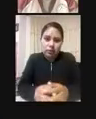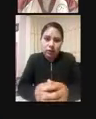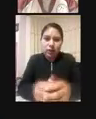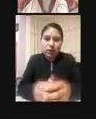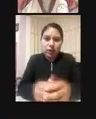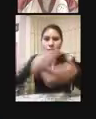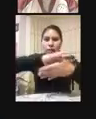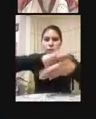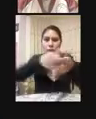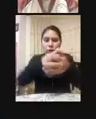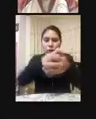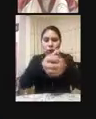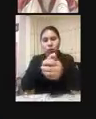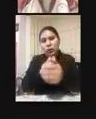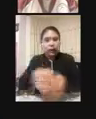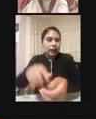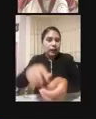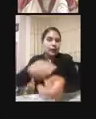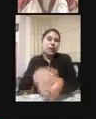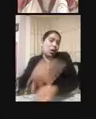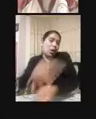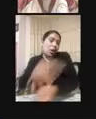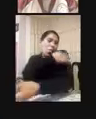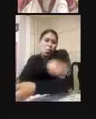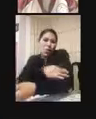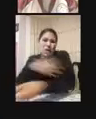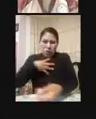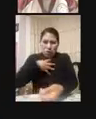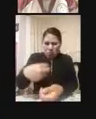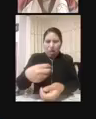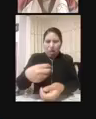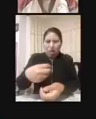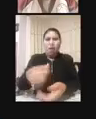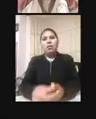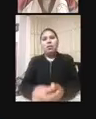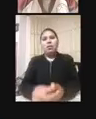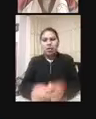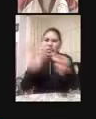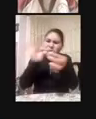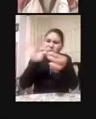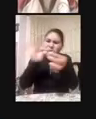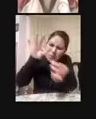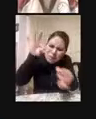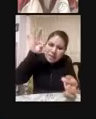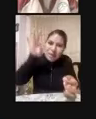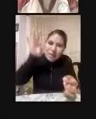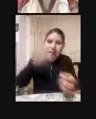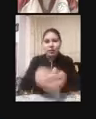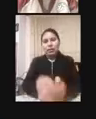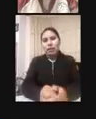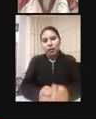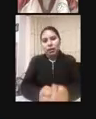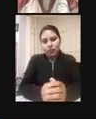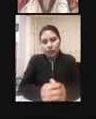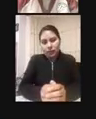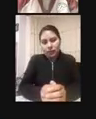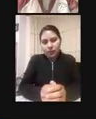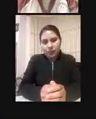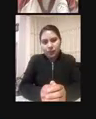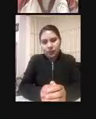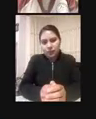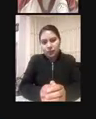sistema osteomioarticular, de huesos, nervios y músculos. Ya se había hablado un poco de